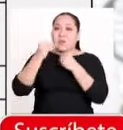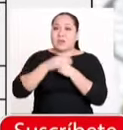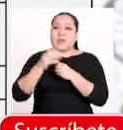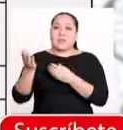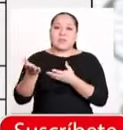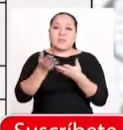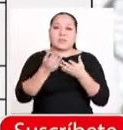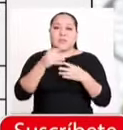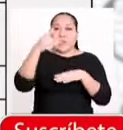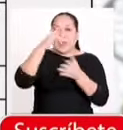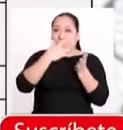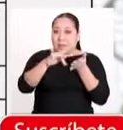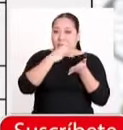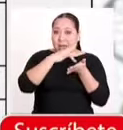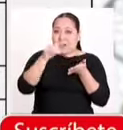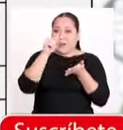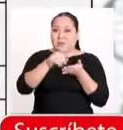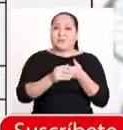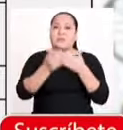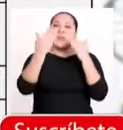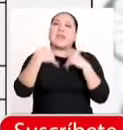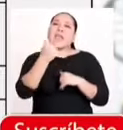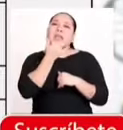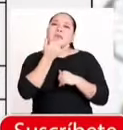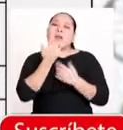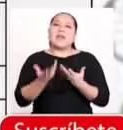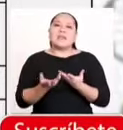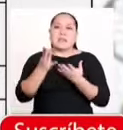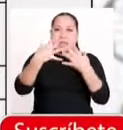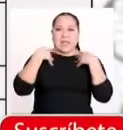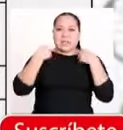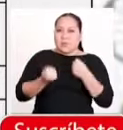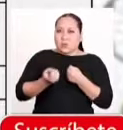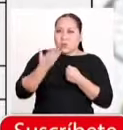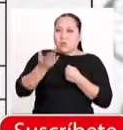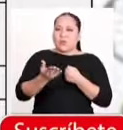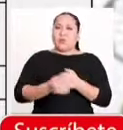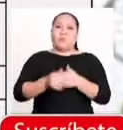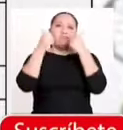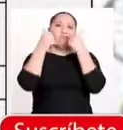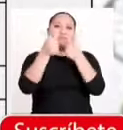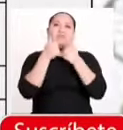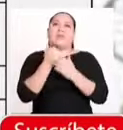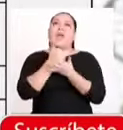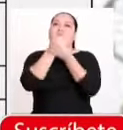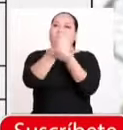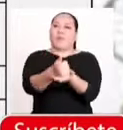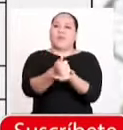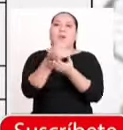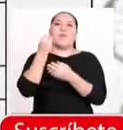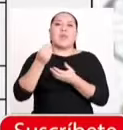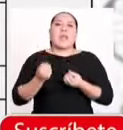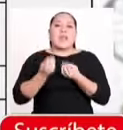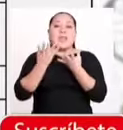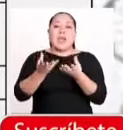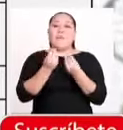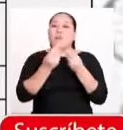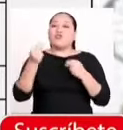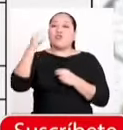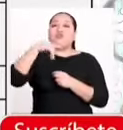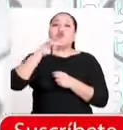dejamos esa parte en blanco. Y los efectos que tienen en la salud son todos benéficos porque aportan muchos